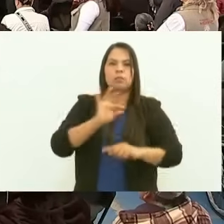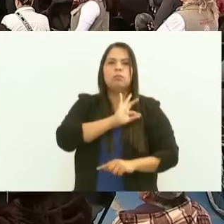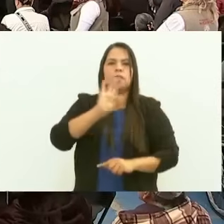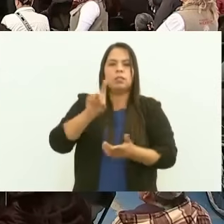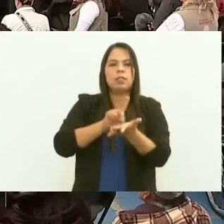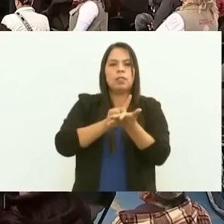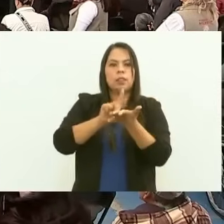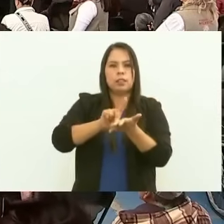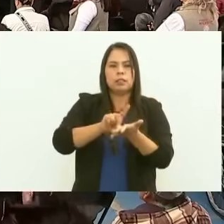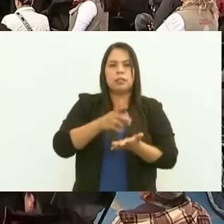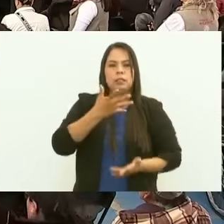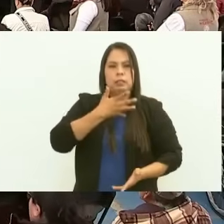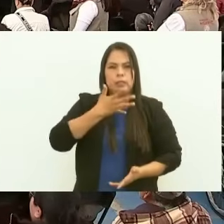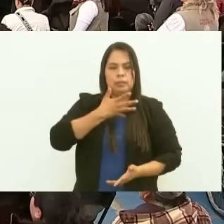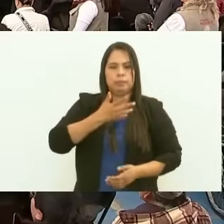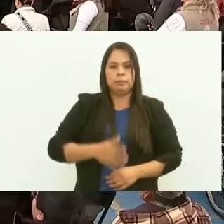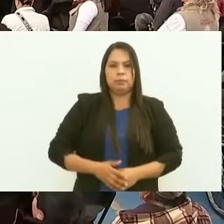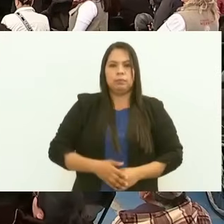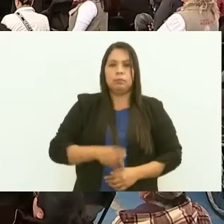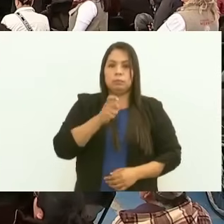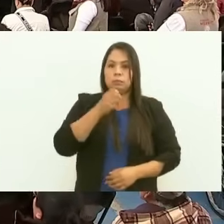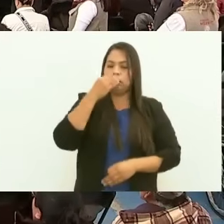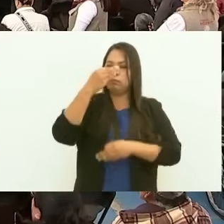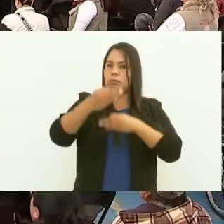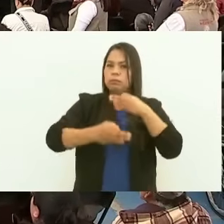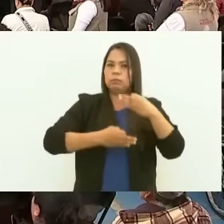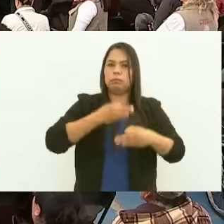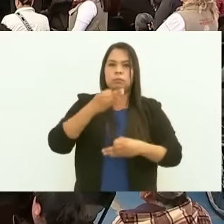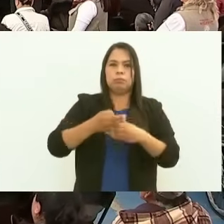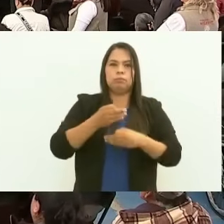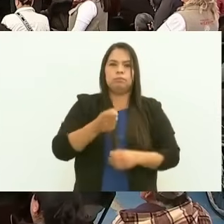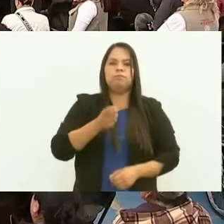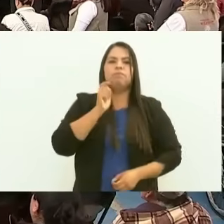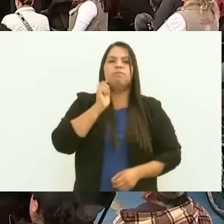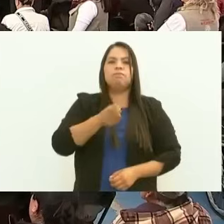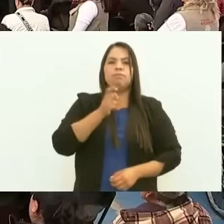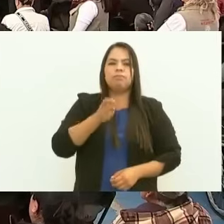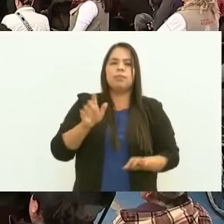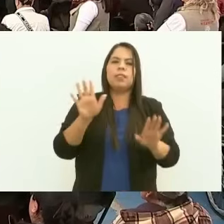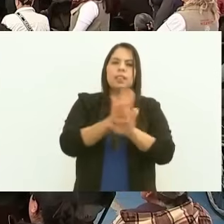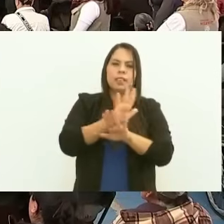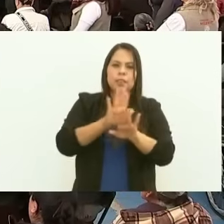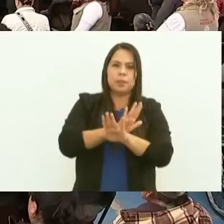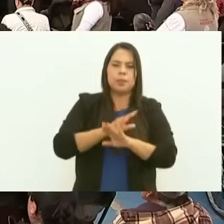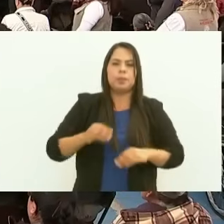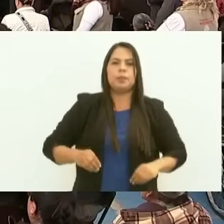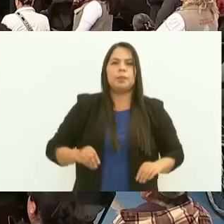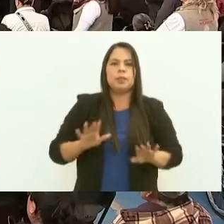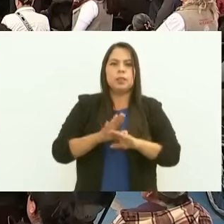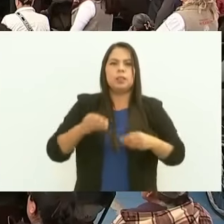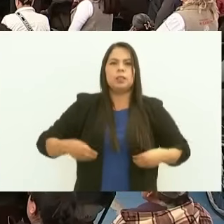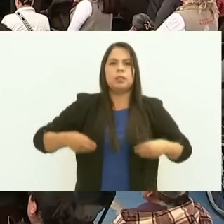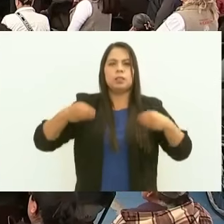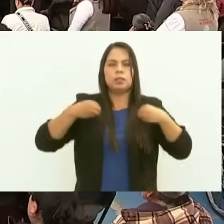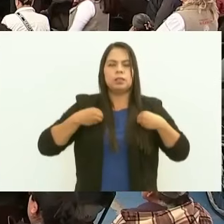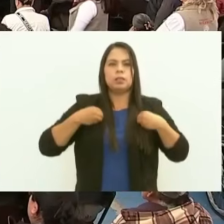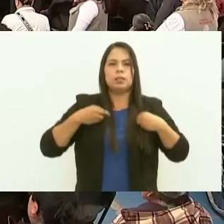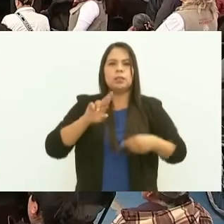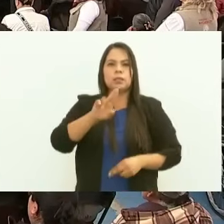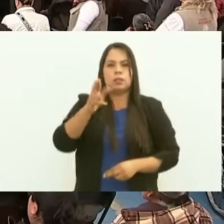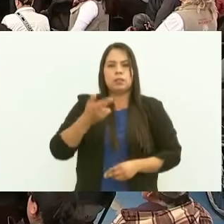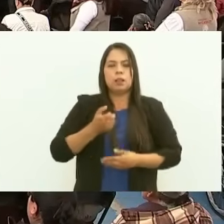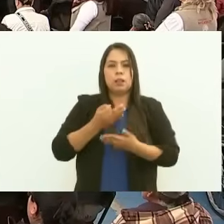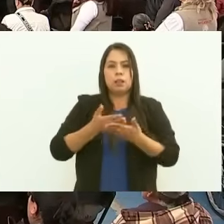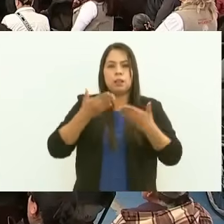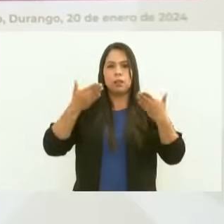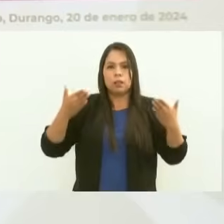les corresponde. Todo esto debido a un significativo cambio en la distribución de los recursos que ahora llegan